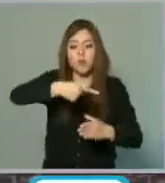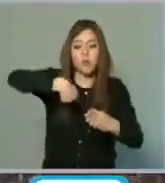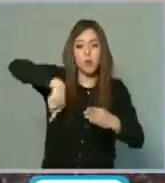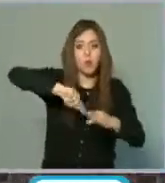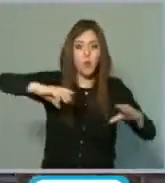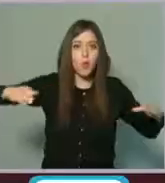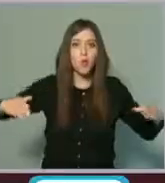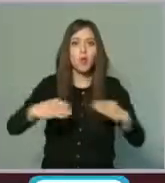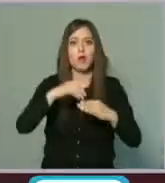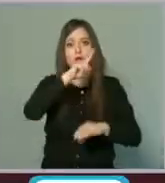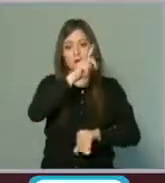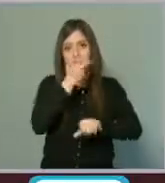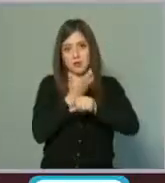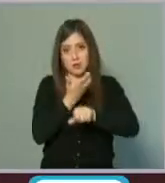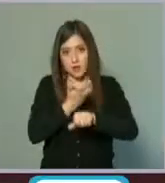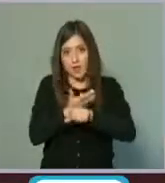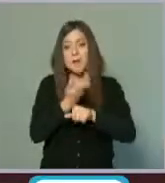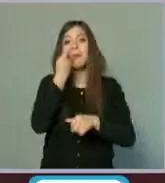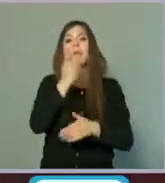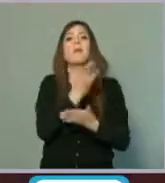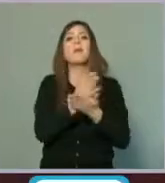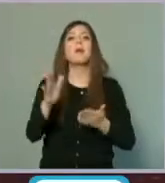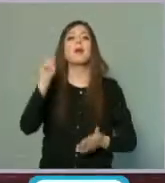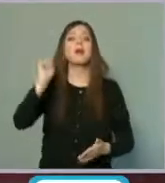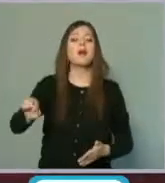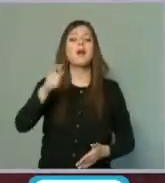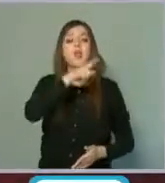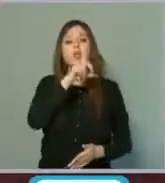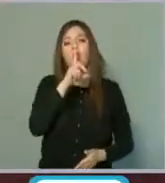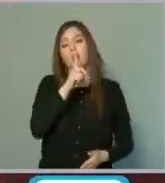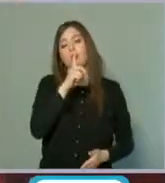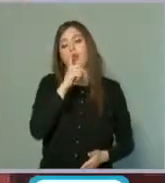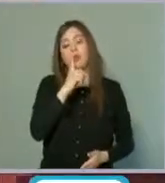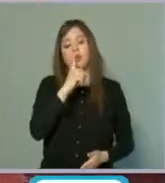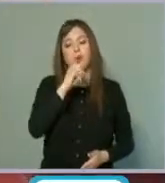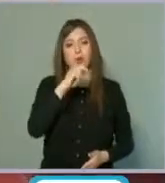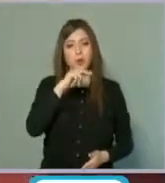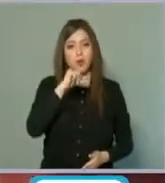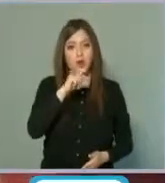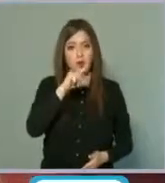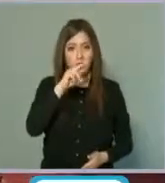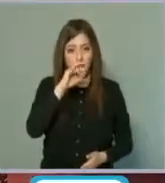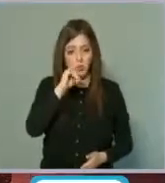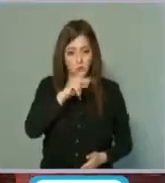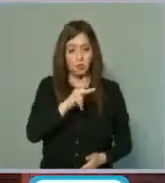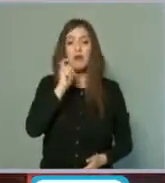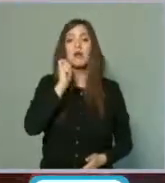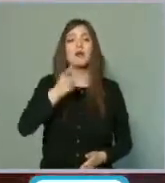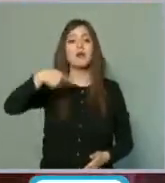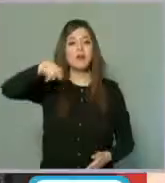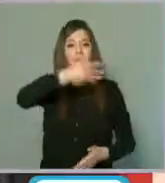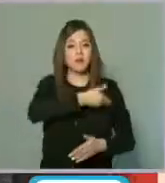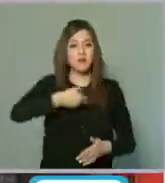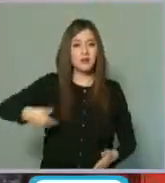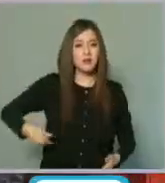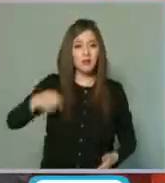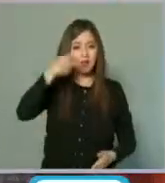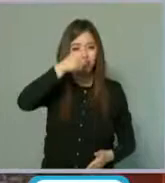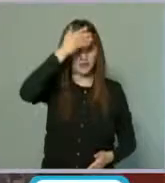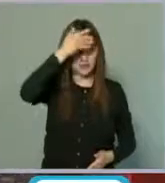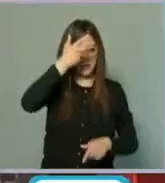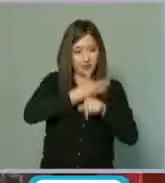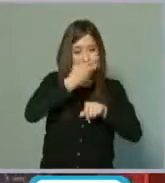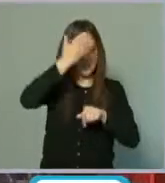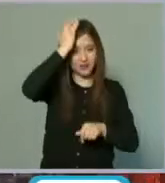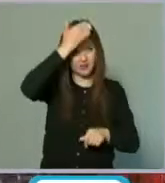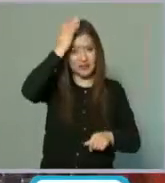Unidos. Recordemos que Donald Trump trató de canceló el programa DACA, había puesto una fecha límite para que se encontrara